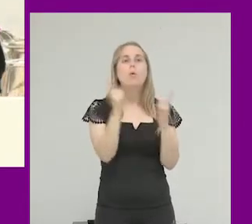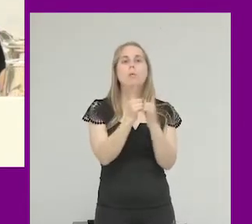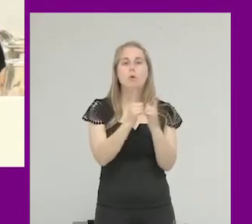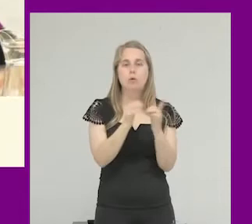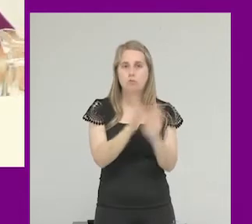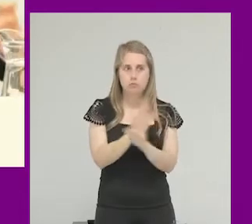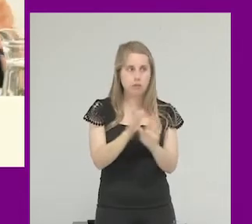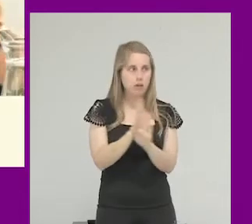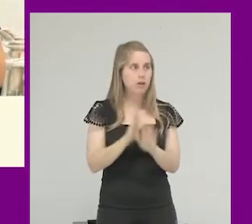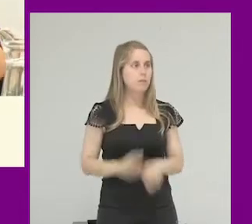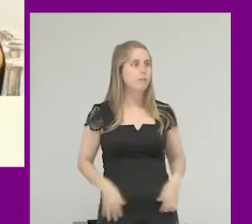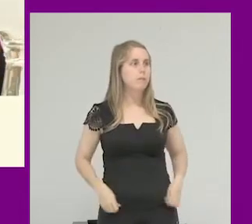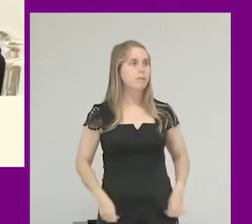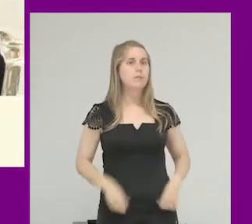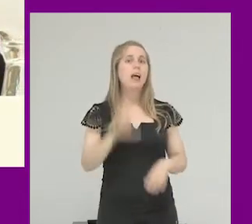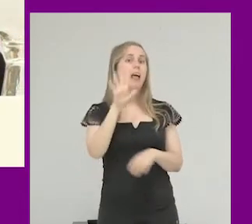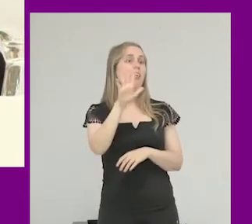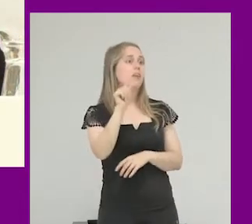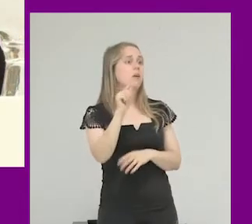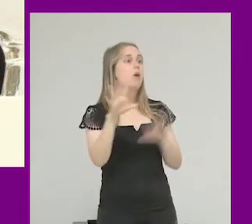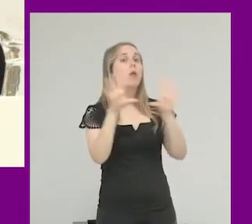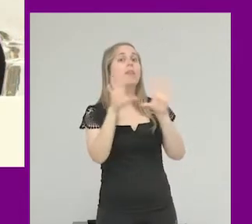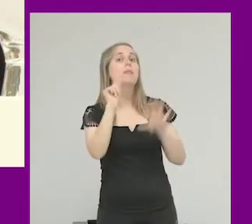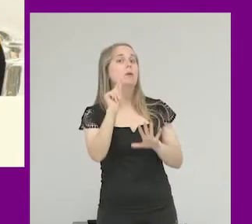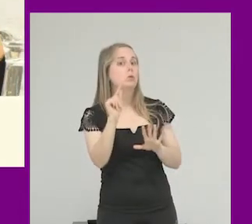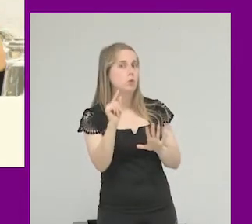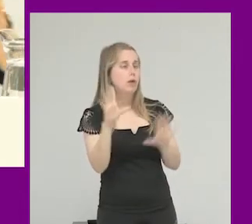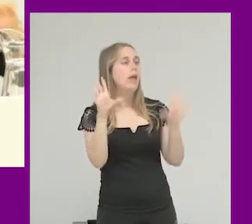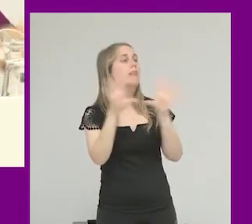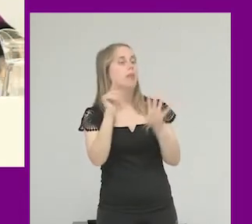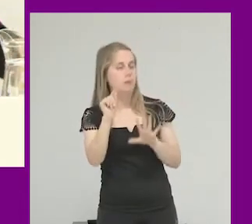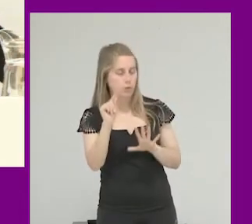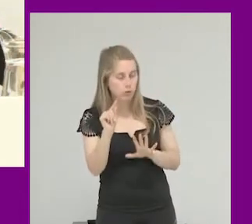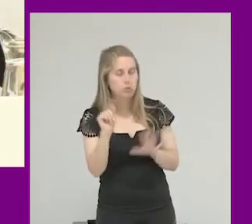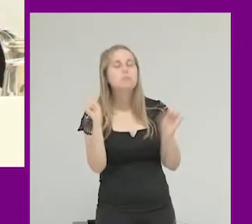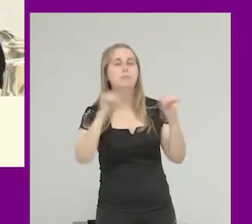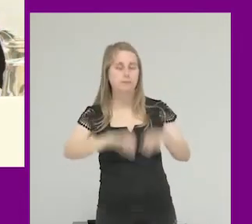Europa. 5 minutos. ¿10?